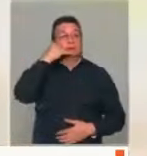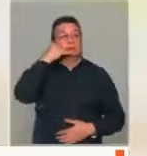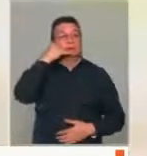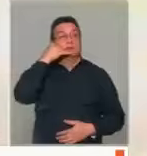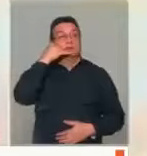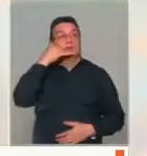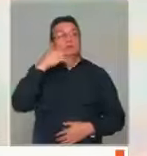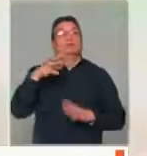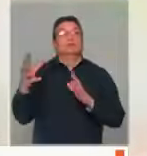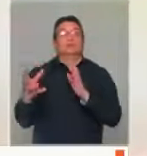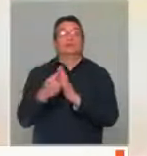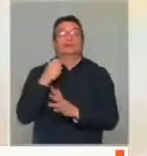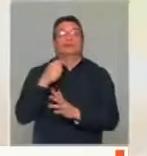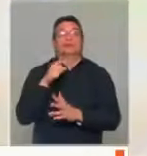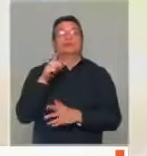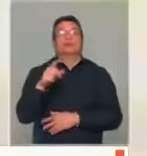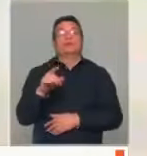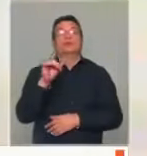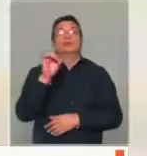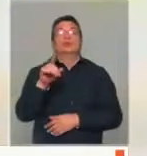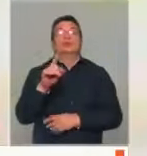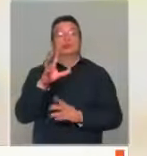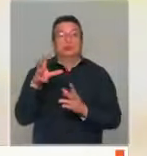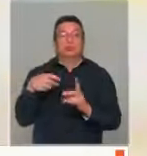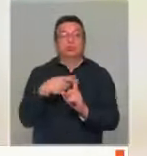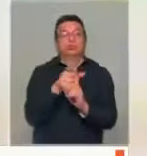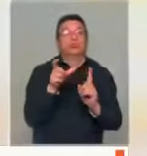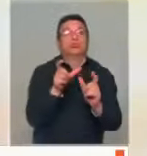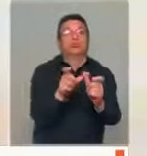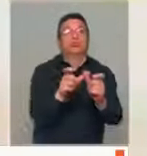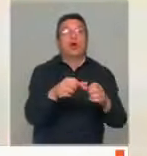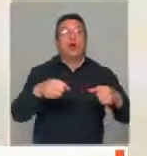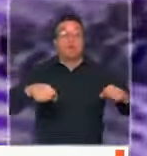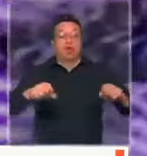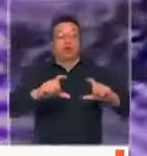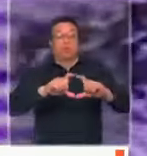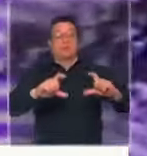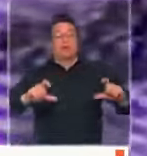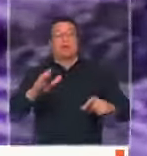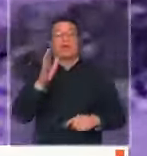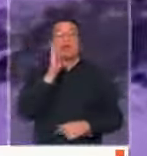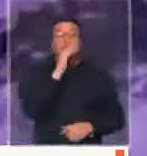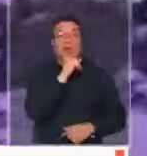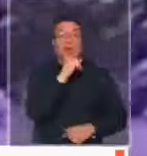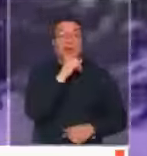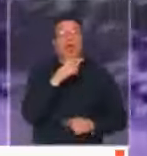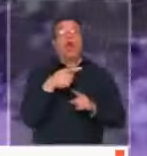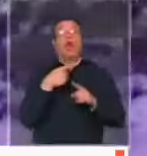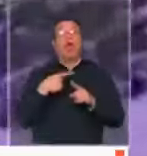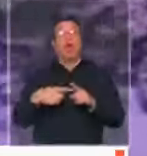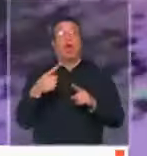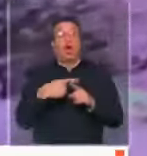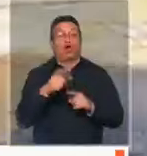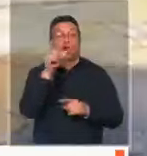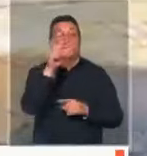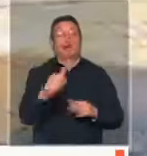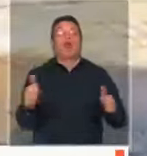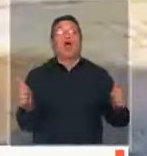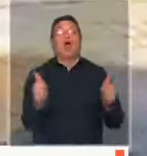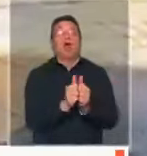los registros solo se ve que él está totalmente cubierto, la moto no tiene patente y iba con otro sujeto que lo